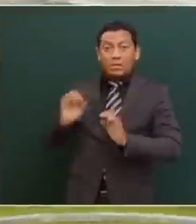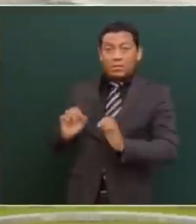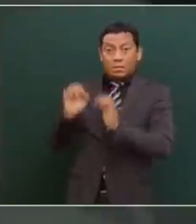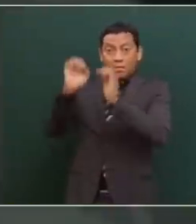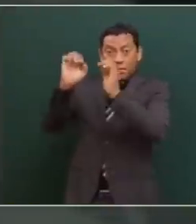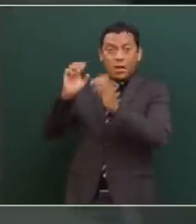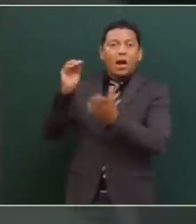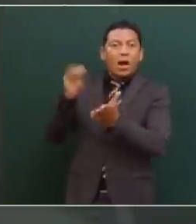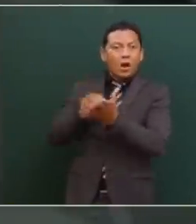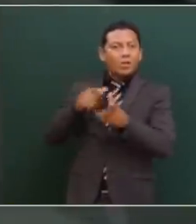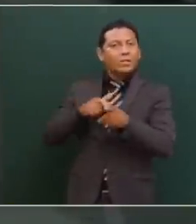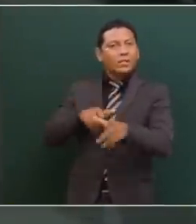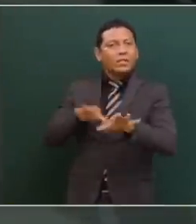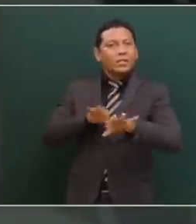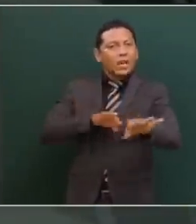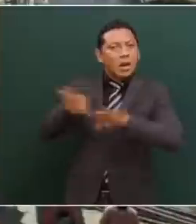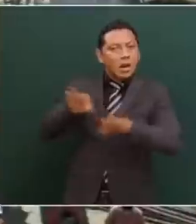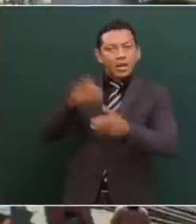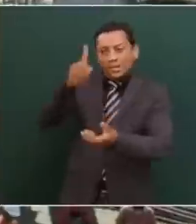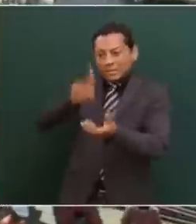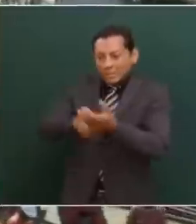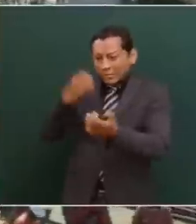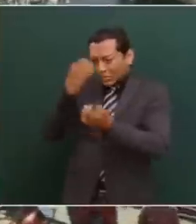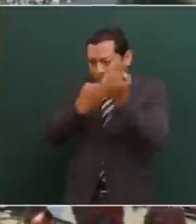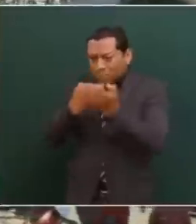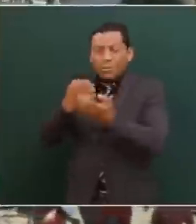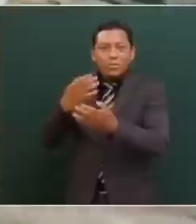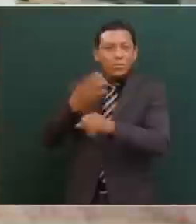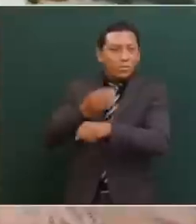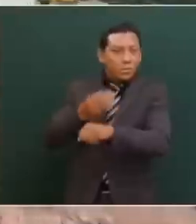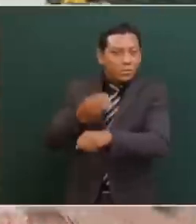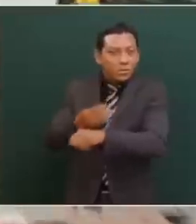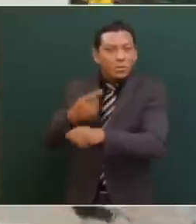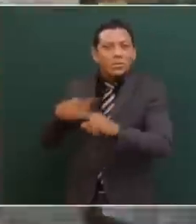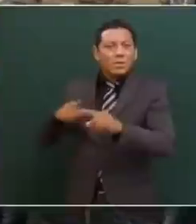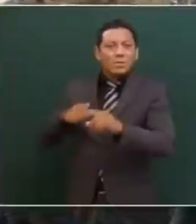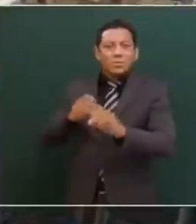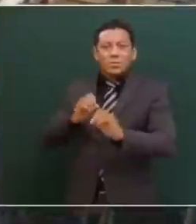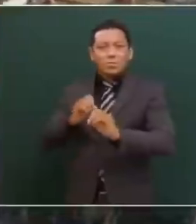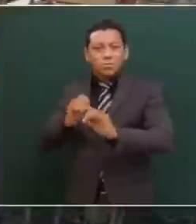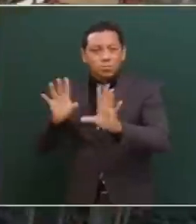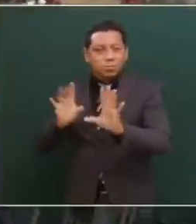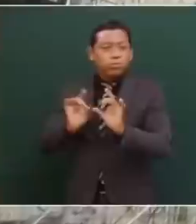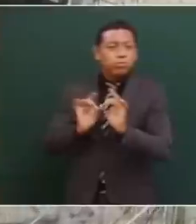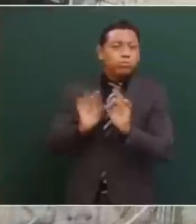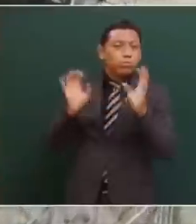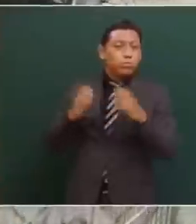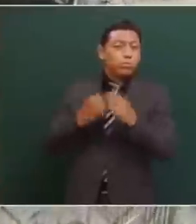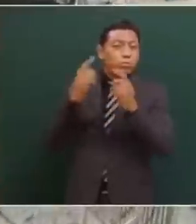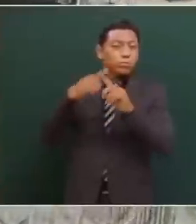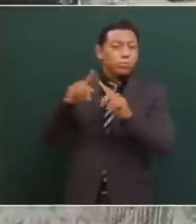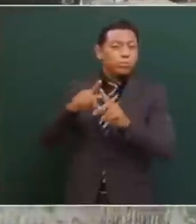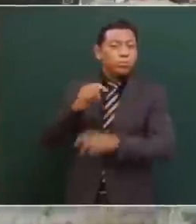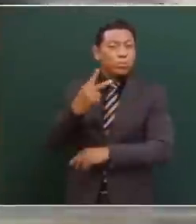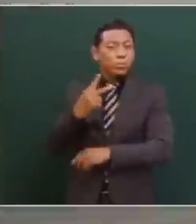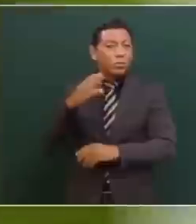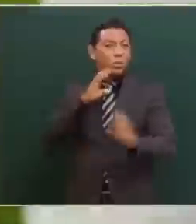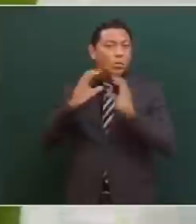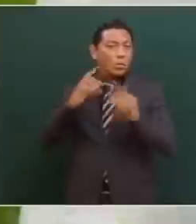edificios, continúan los trabajos de acabado interno y obra negra en laboratorios, contra incendio, cuarto de control central y